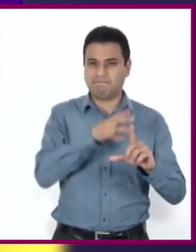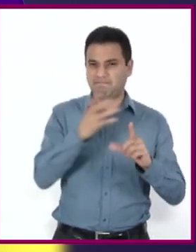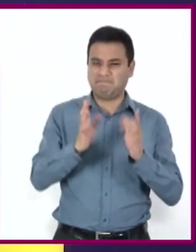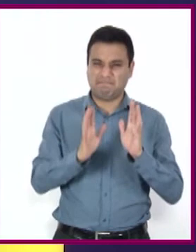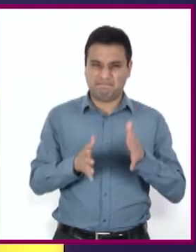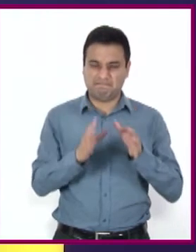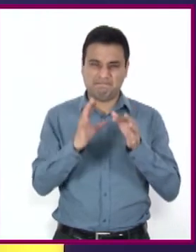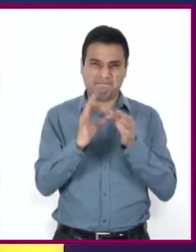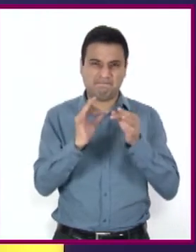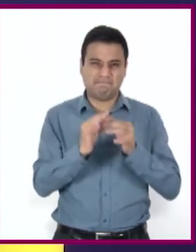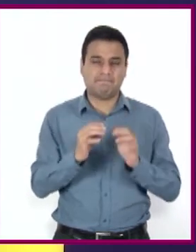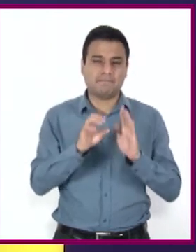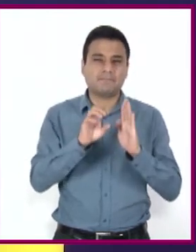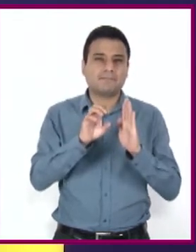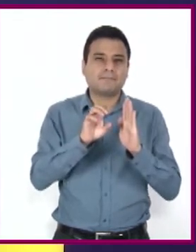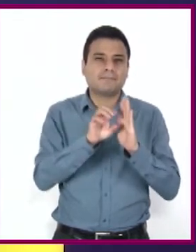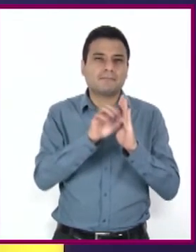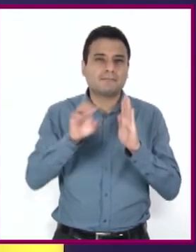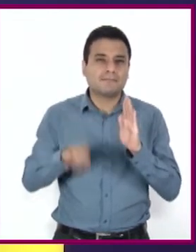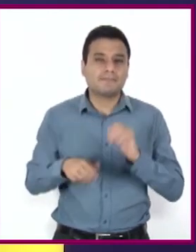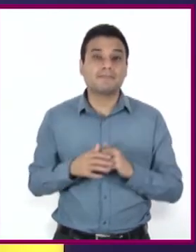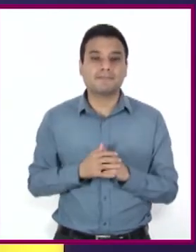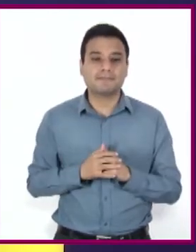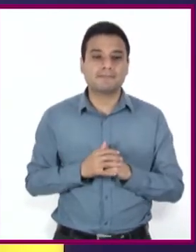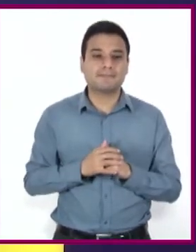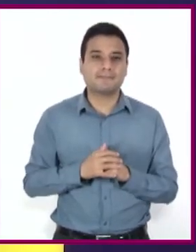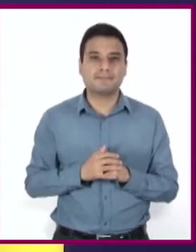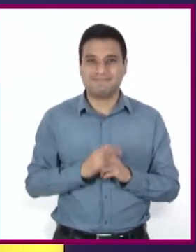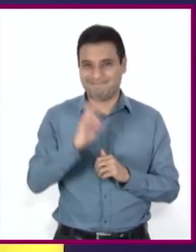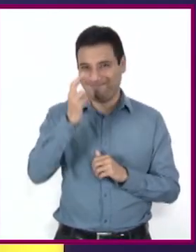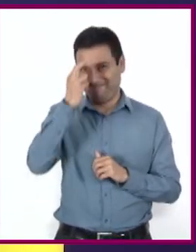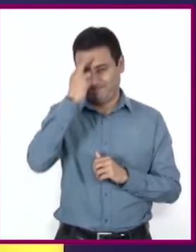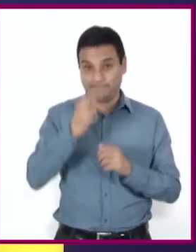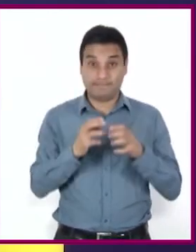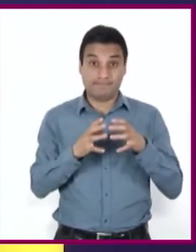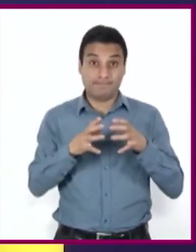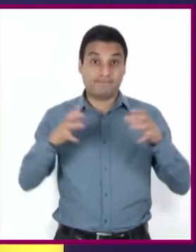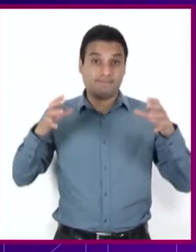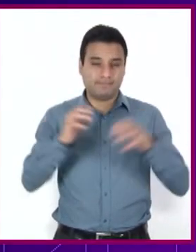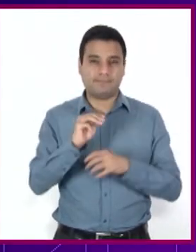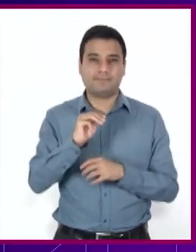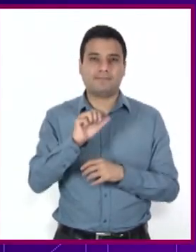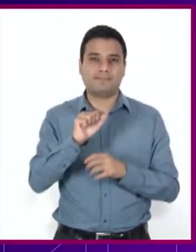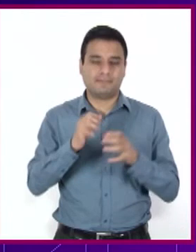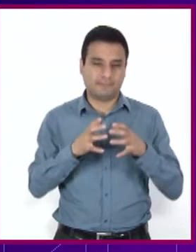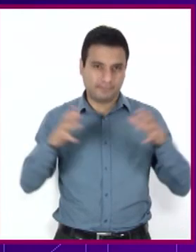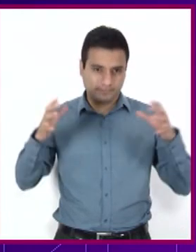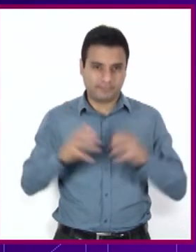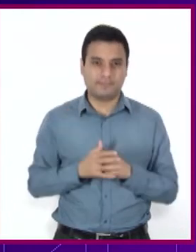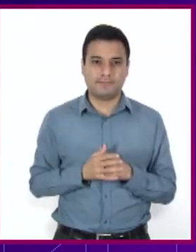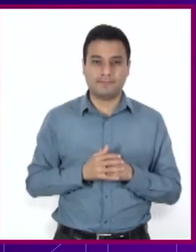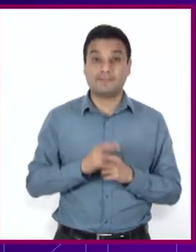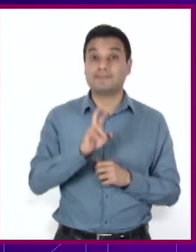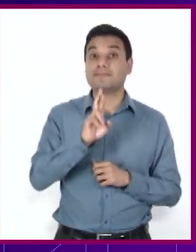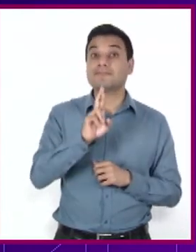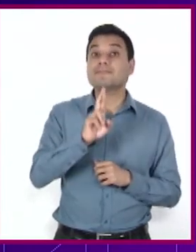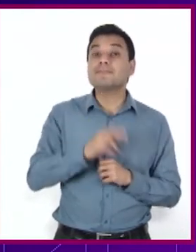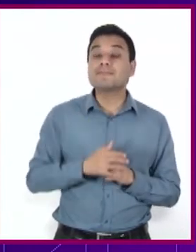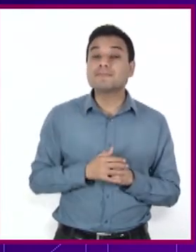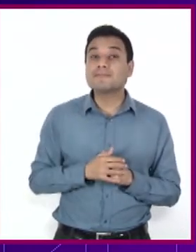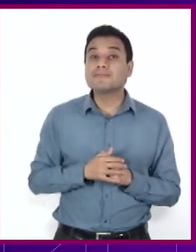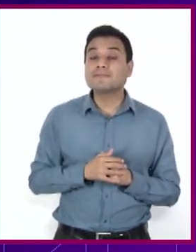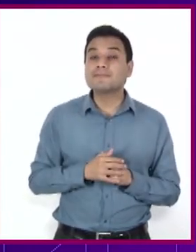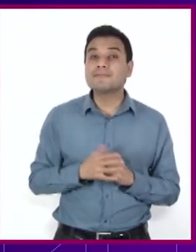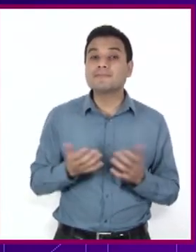problemas. Ejemplo de ello fueron a mayor volumen, mayor masa, el radio de un círculo